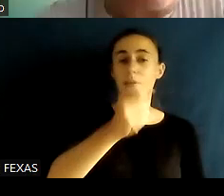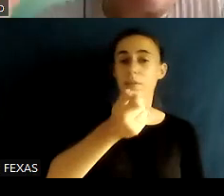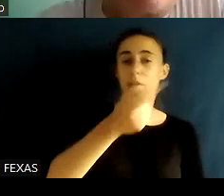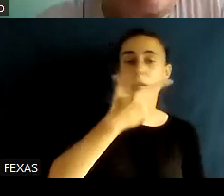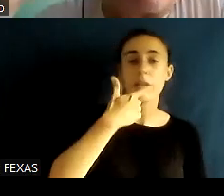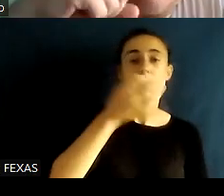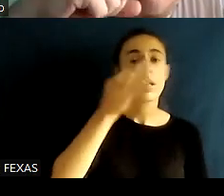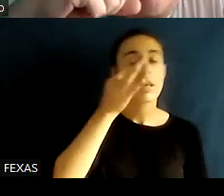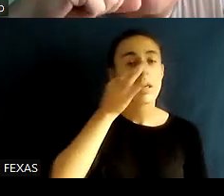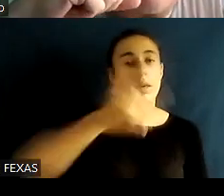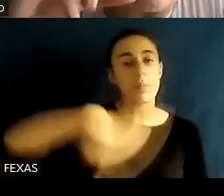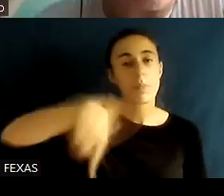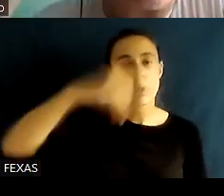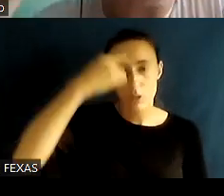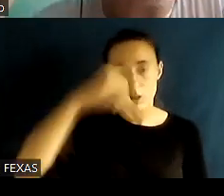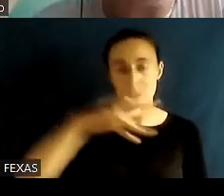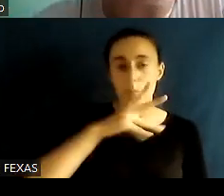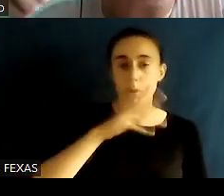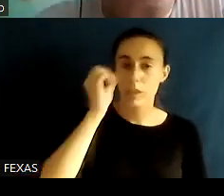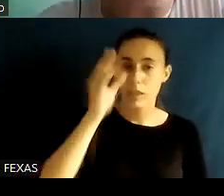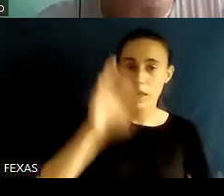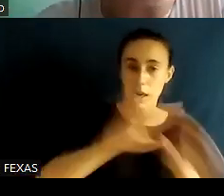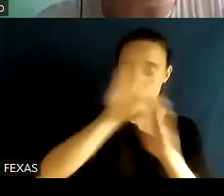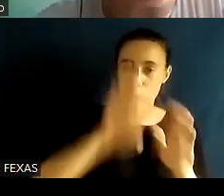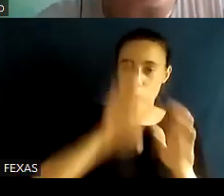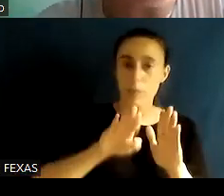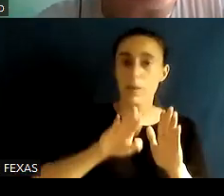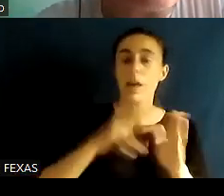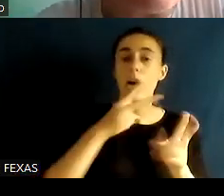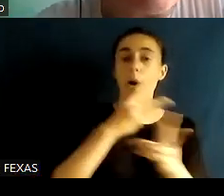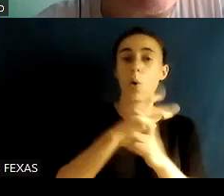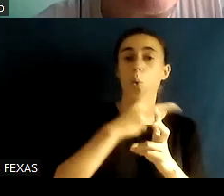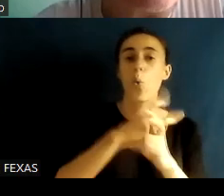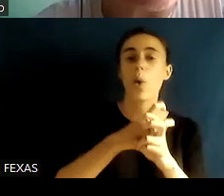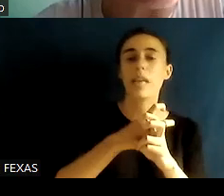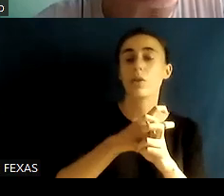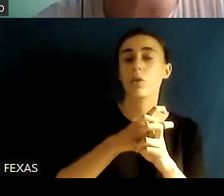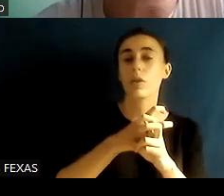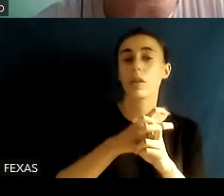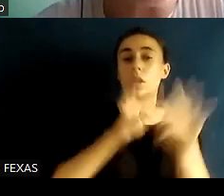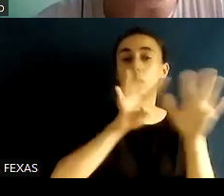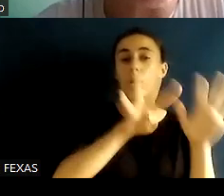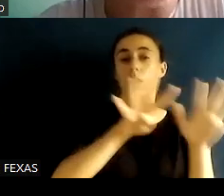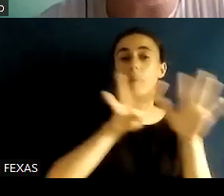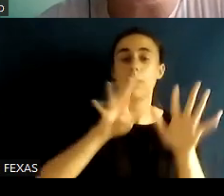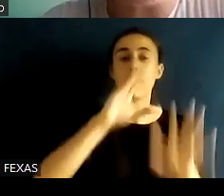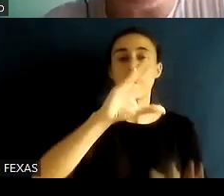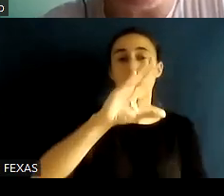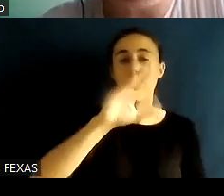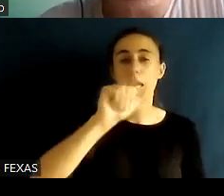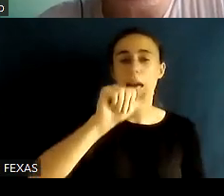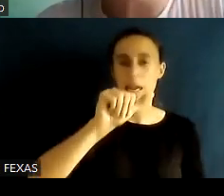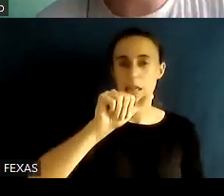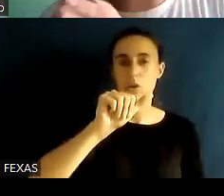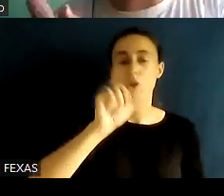realidad, como sabéis de la última charla, la cantidad de calcio que hay en el hueso prácticamente es un 99%. Y solo tenemos un 1% que es el que podemos